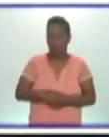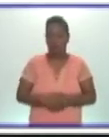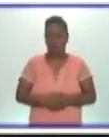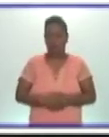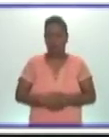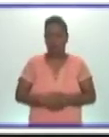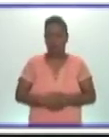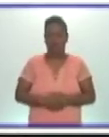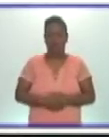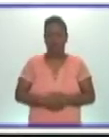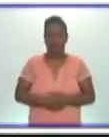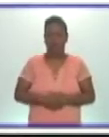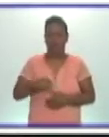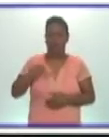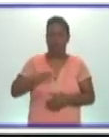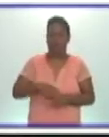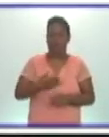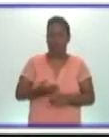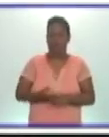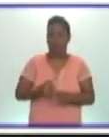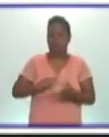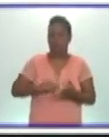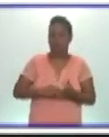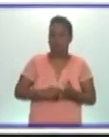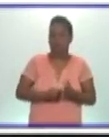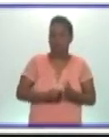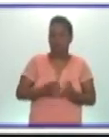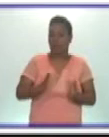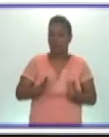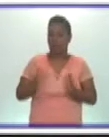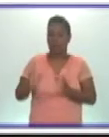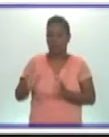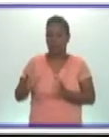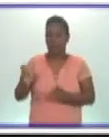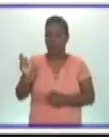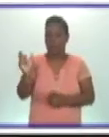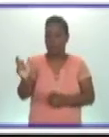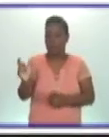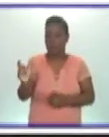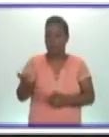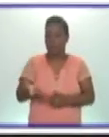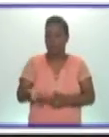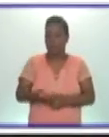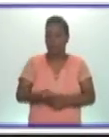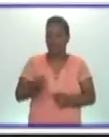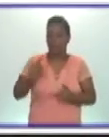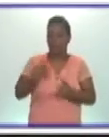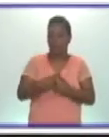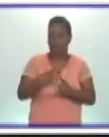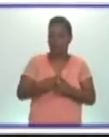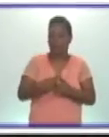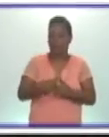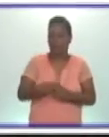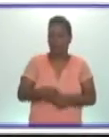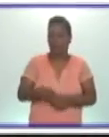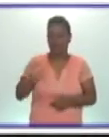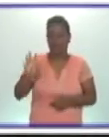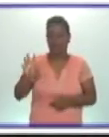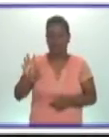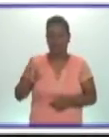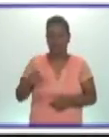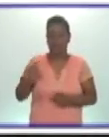12. Y ahora multiplicamos las partes literales, agrupando variables iguales. X a la